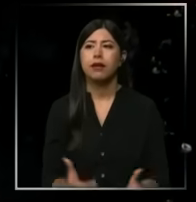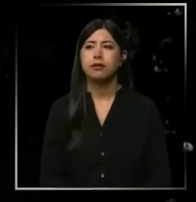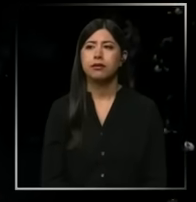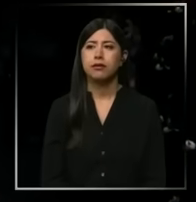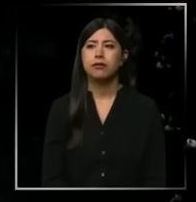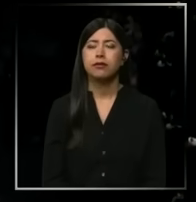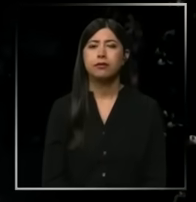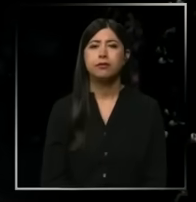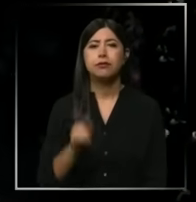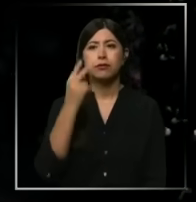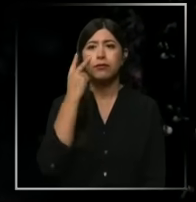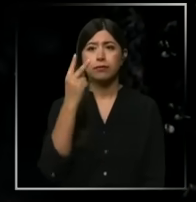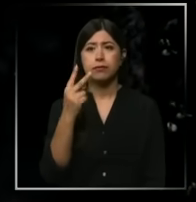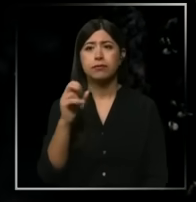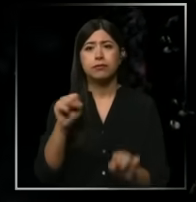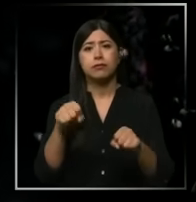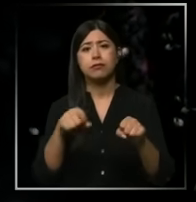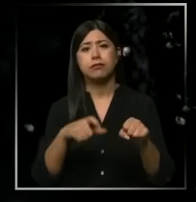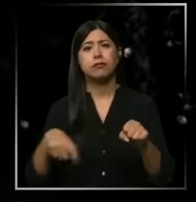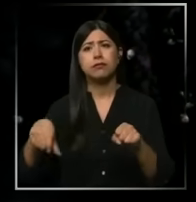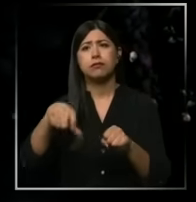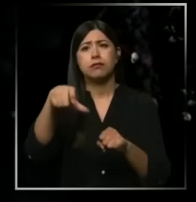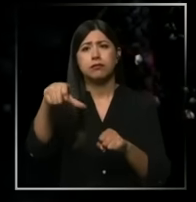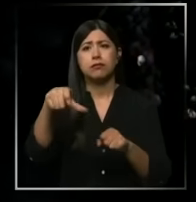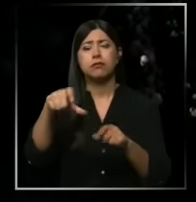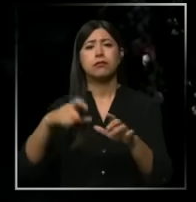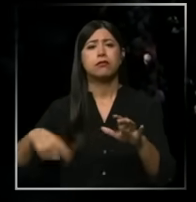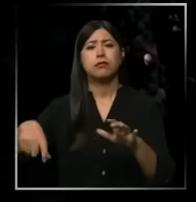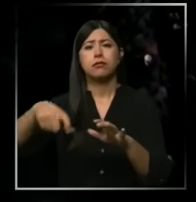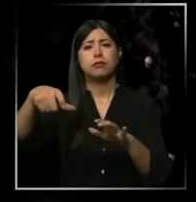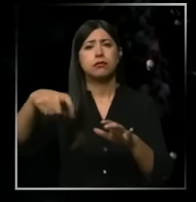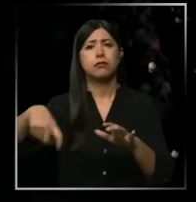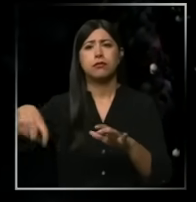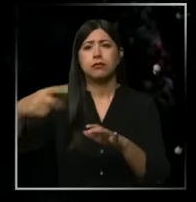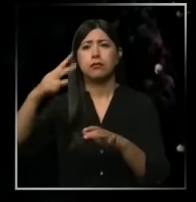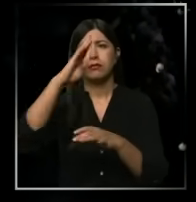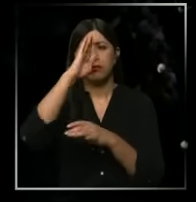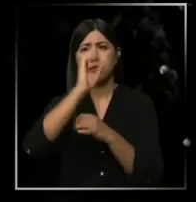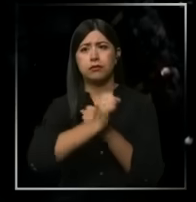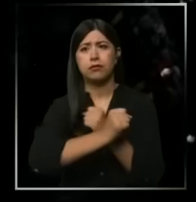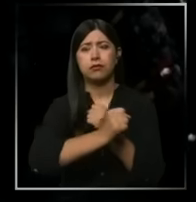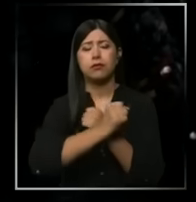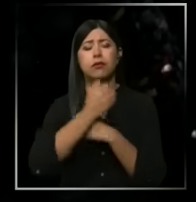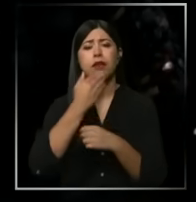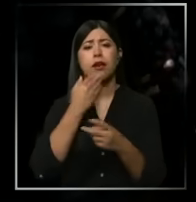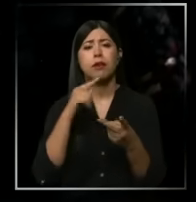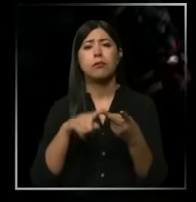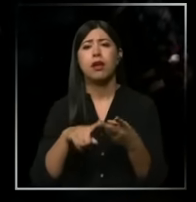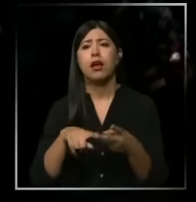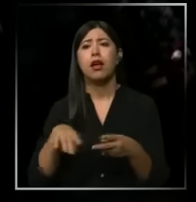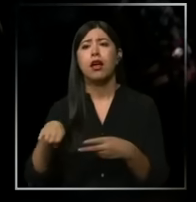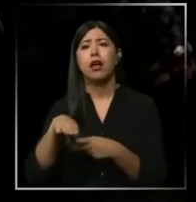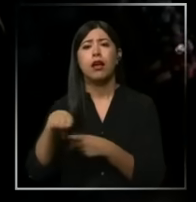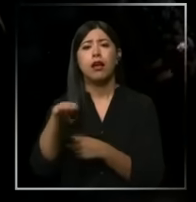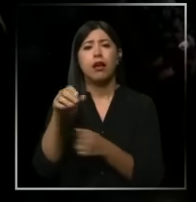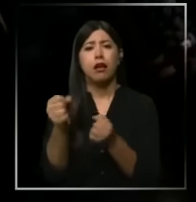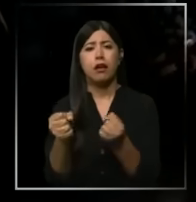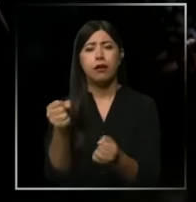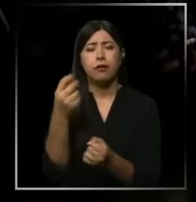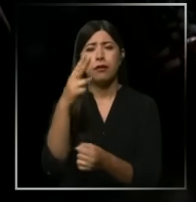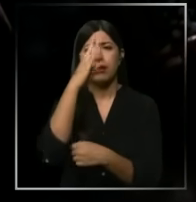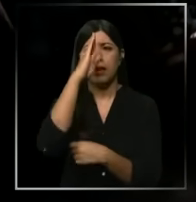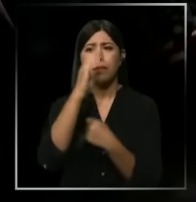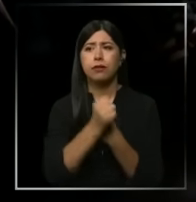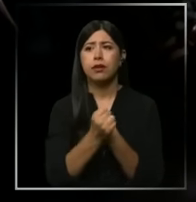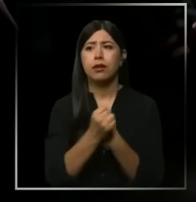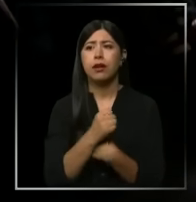ustedes ven que están subiendo los motoristas, han llegado, son varias motocicletas de carabineros, ahora llega además un radio patrulla,